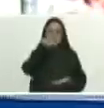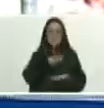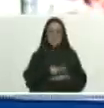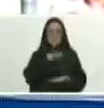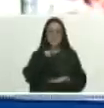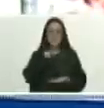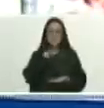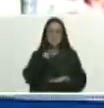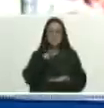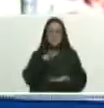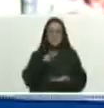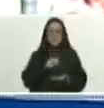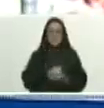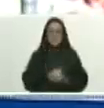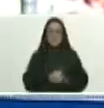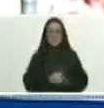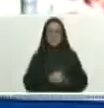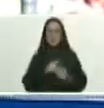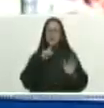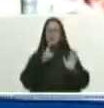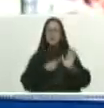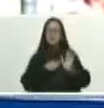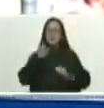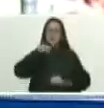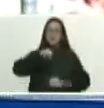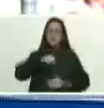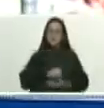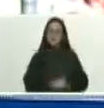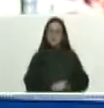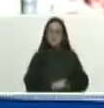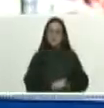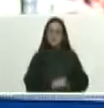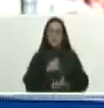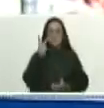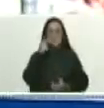aprobado, refrendado, cúmplase. Por el